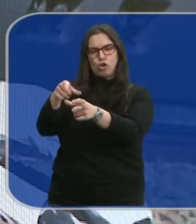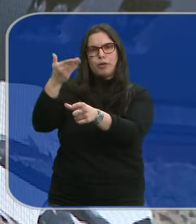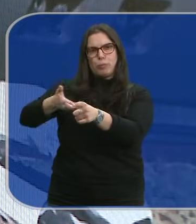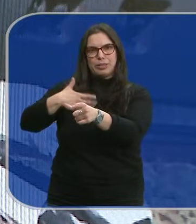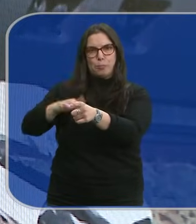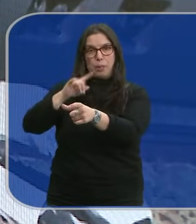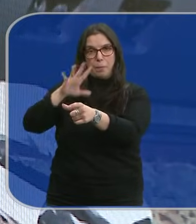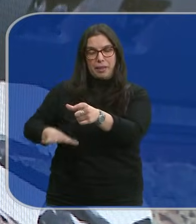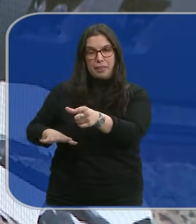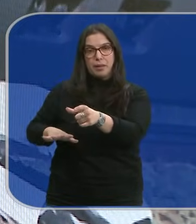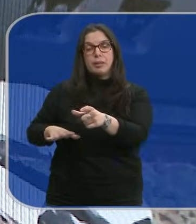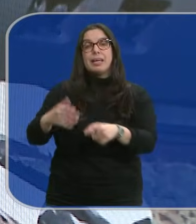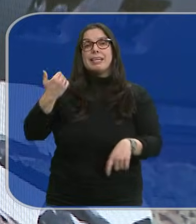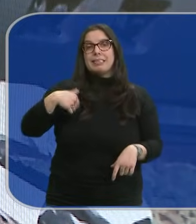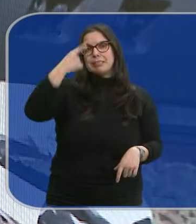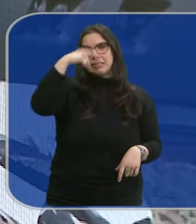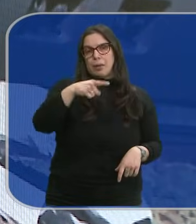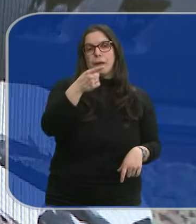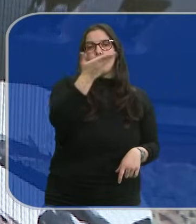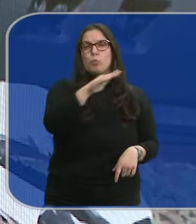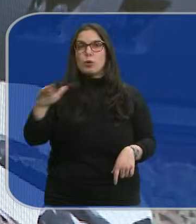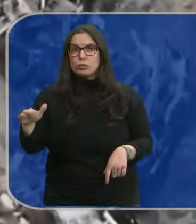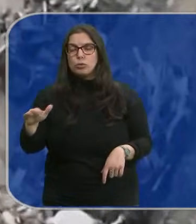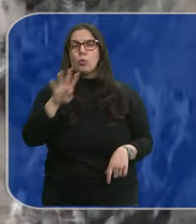43 fallecidos, 42 han sido identificados.